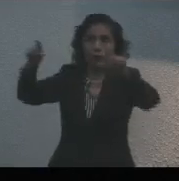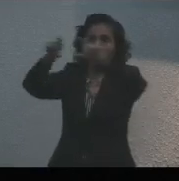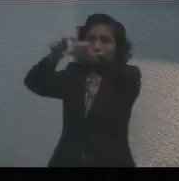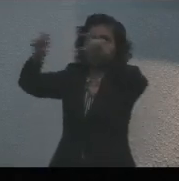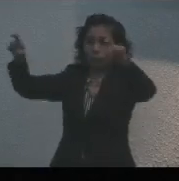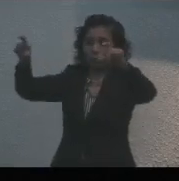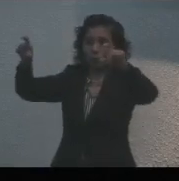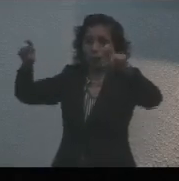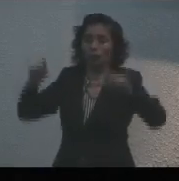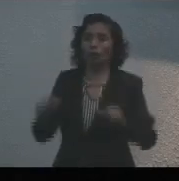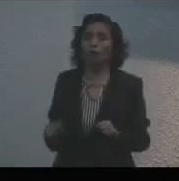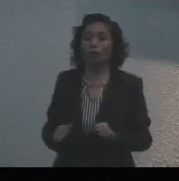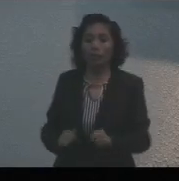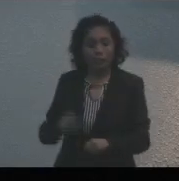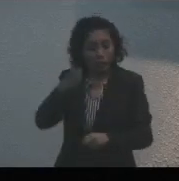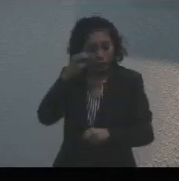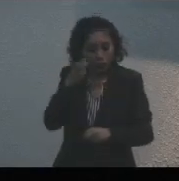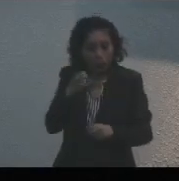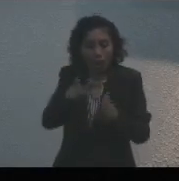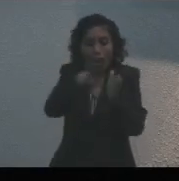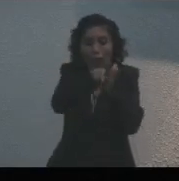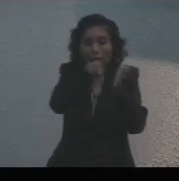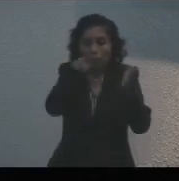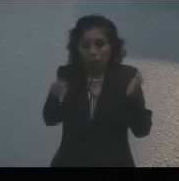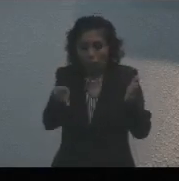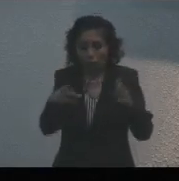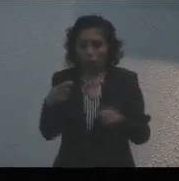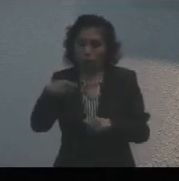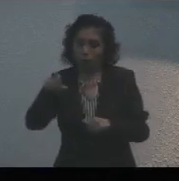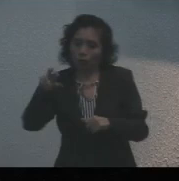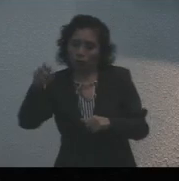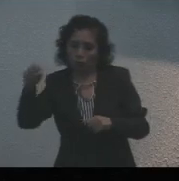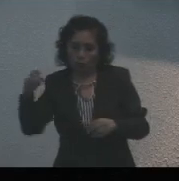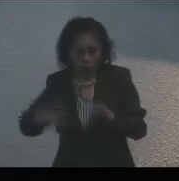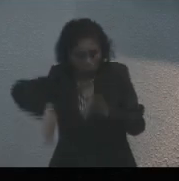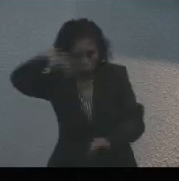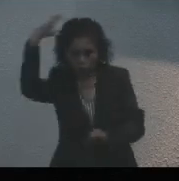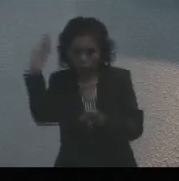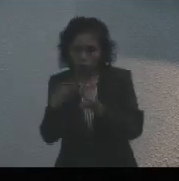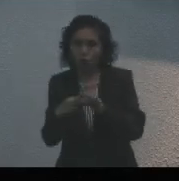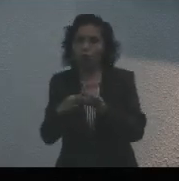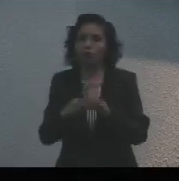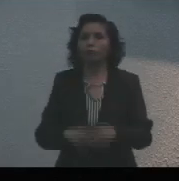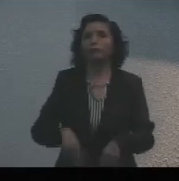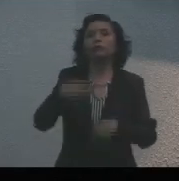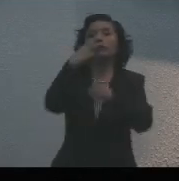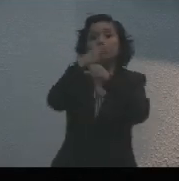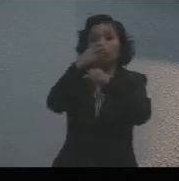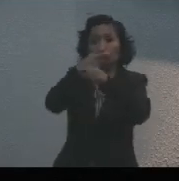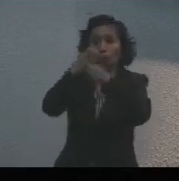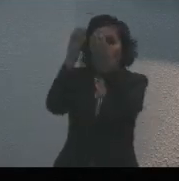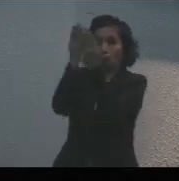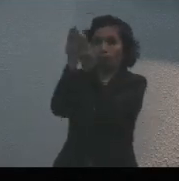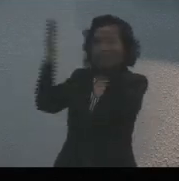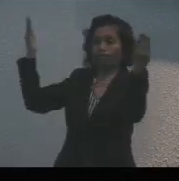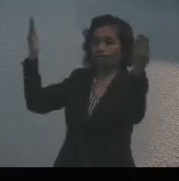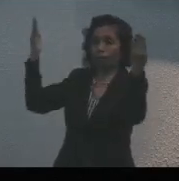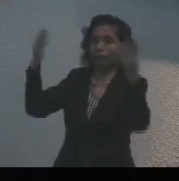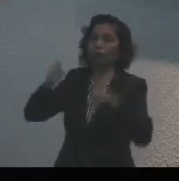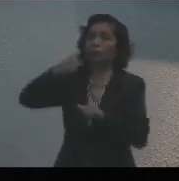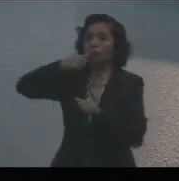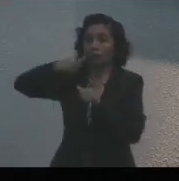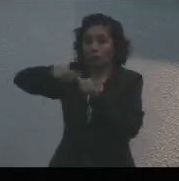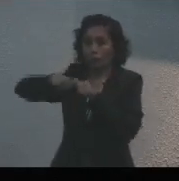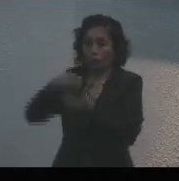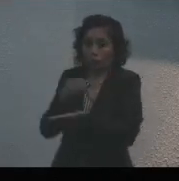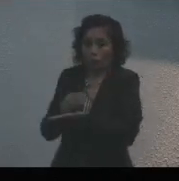entrará en vigor el día de su publicación en el periódico oficial del Estado de Quintana Roo. Segundo, la develación de las letras doradas en el muro de honor